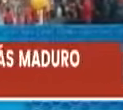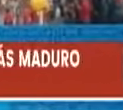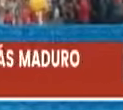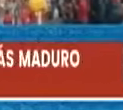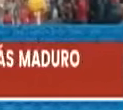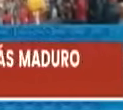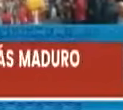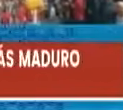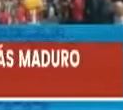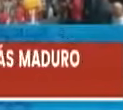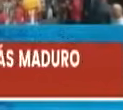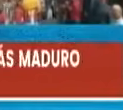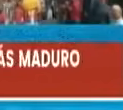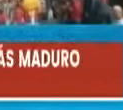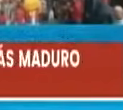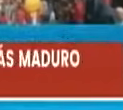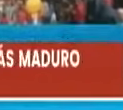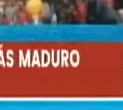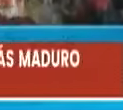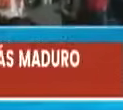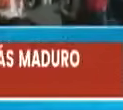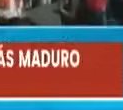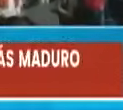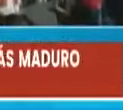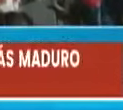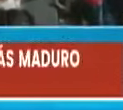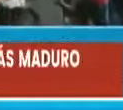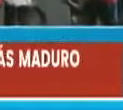Me la hicieron en el 2022.